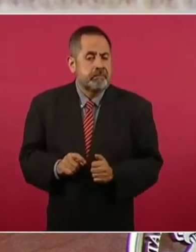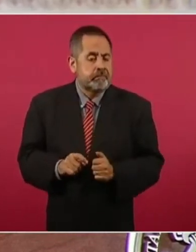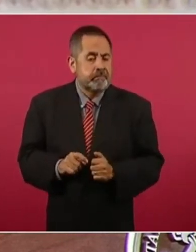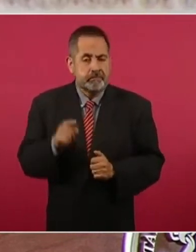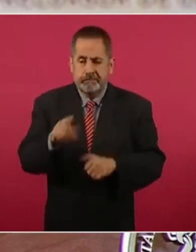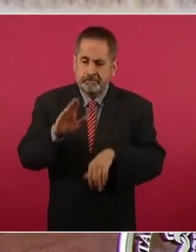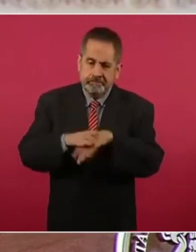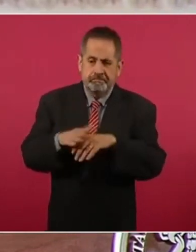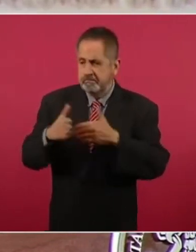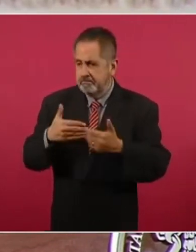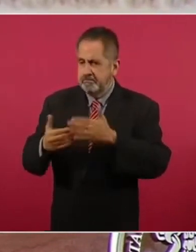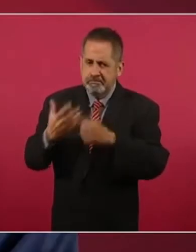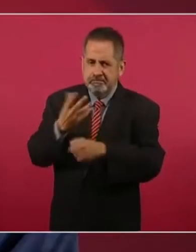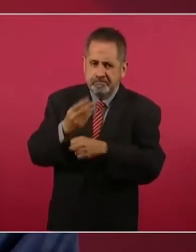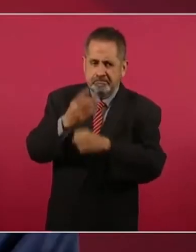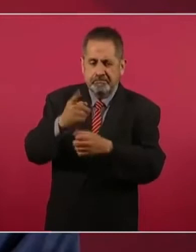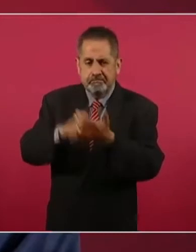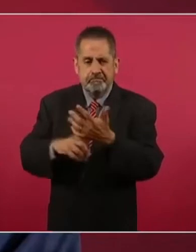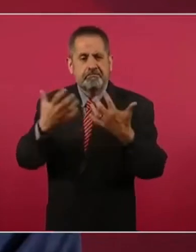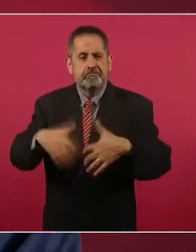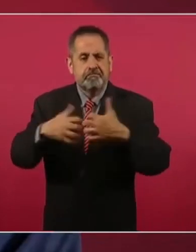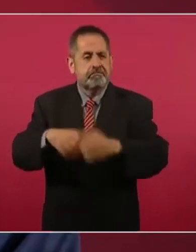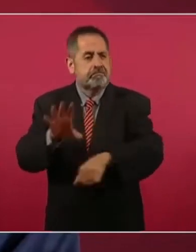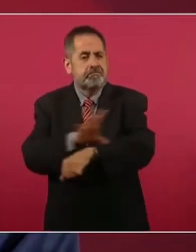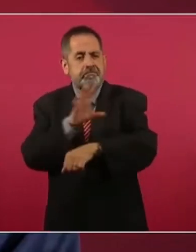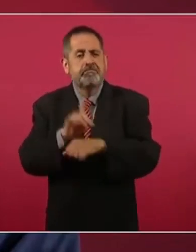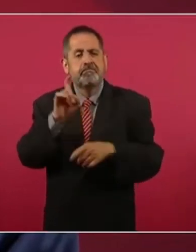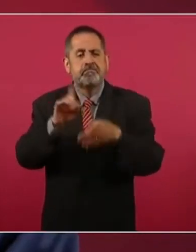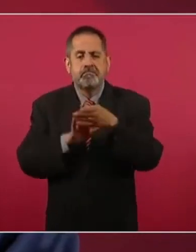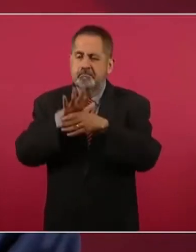en modernizar nuestras hidroeléctricas.